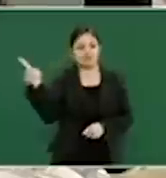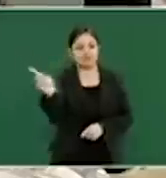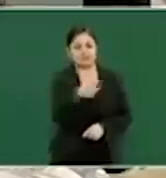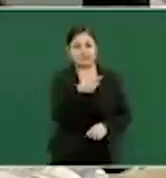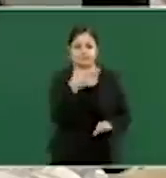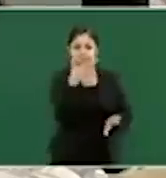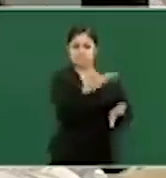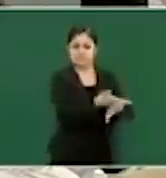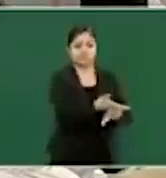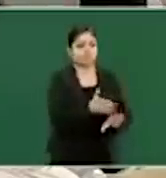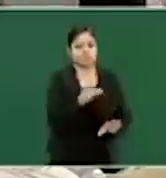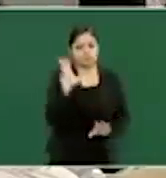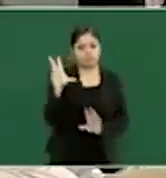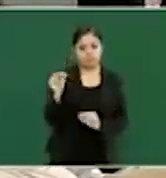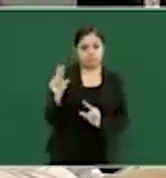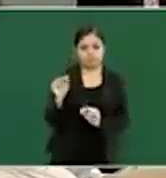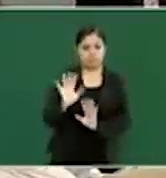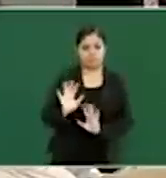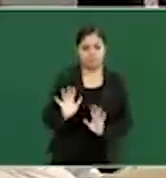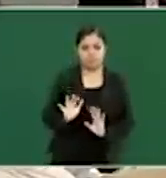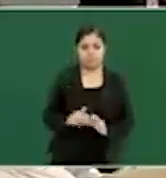sea,